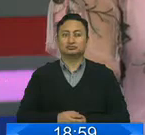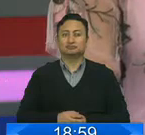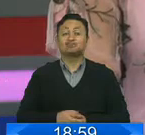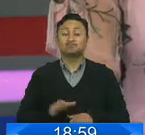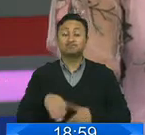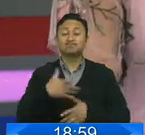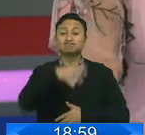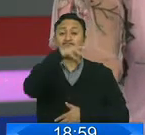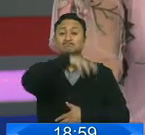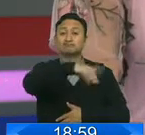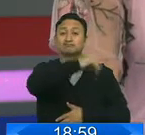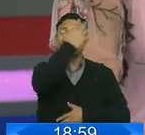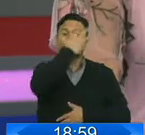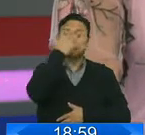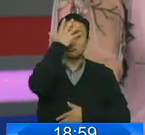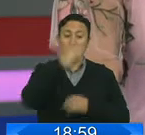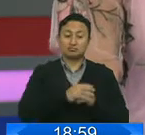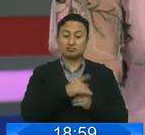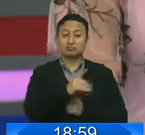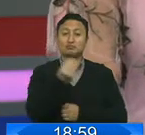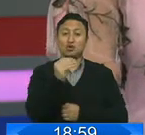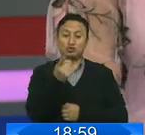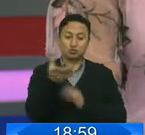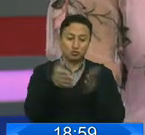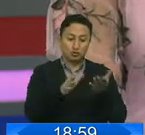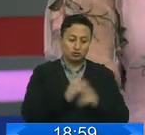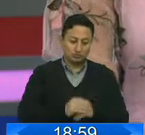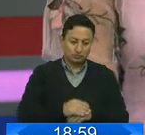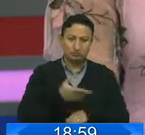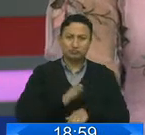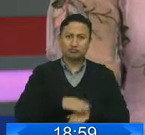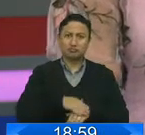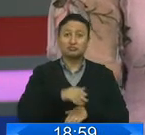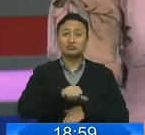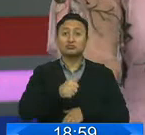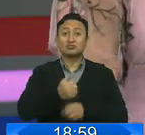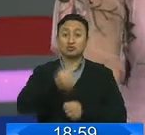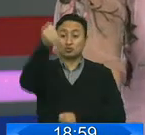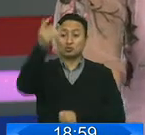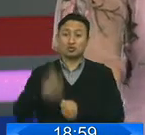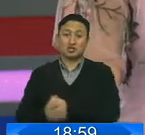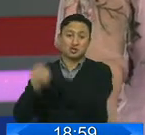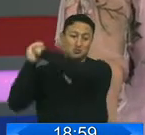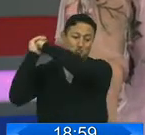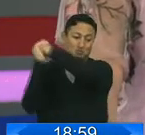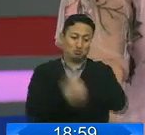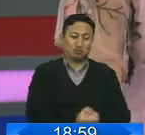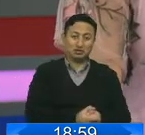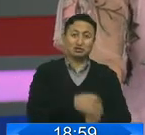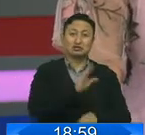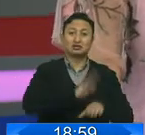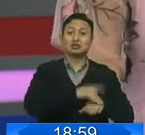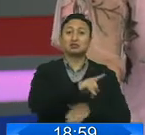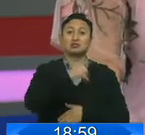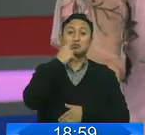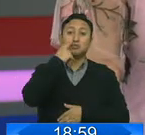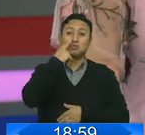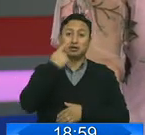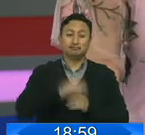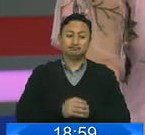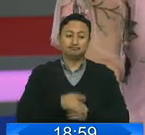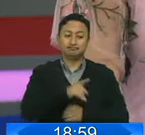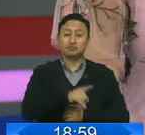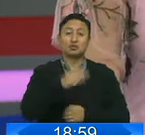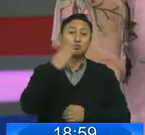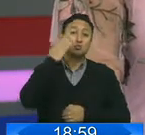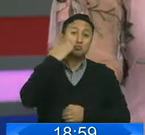provincia de Esmeraldas, un menor de edad murió al ser agredido con un machete por su padrastro. La madre del menor y su hermana